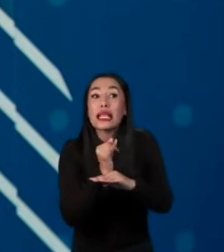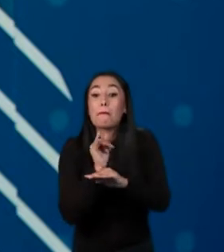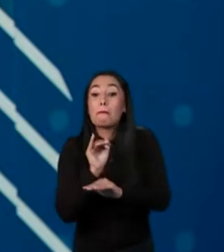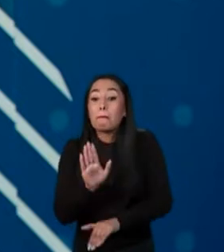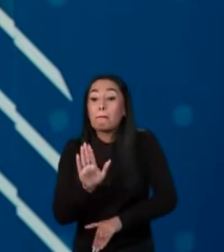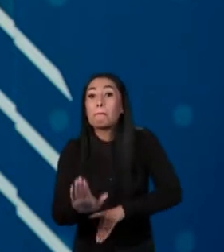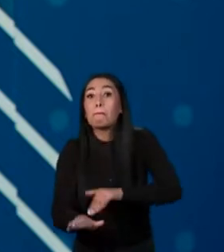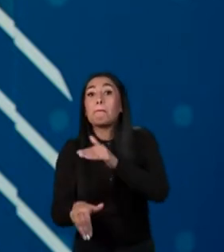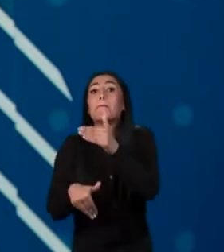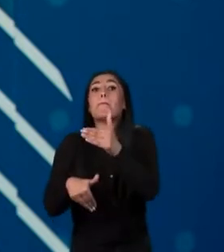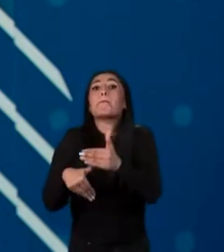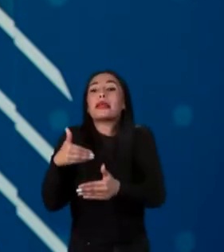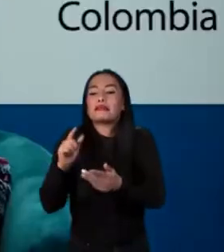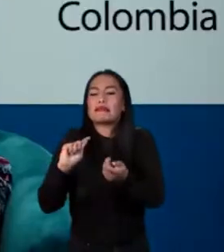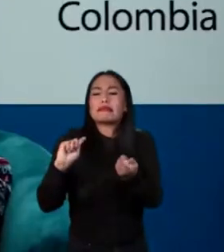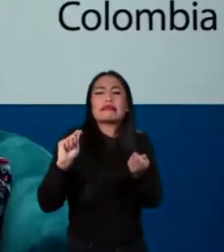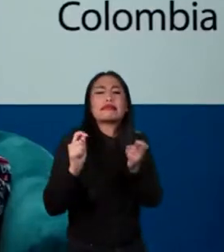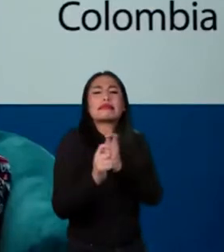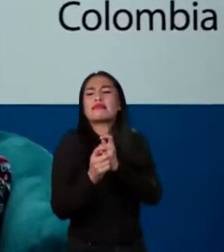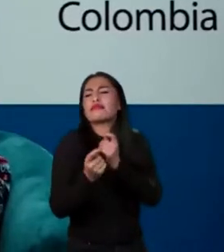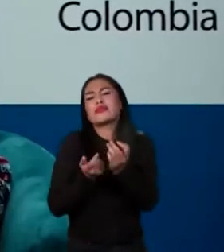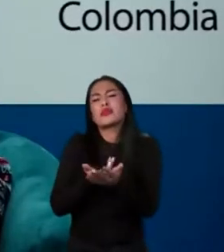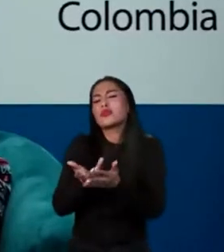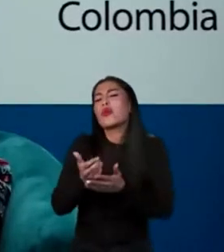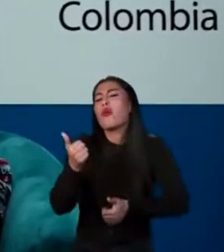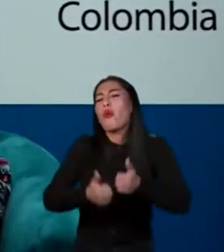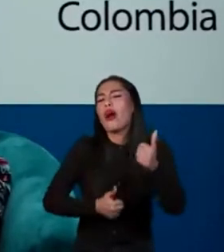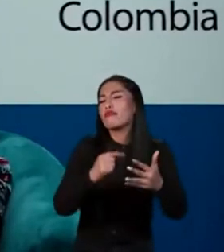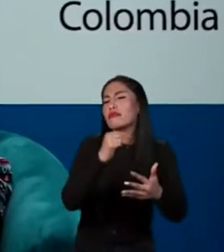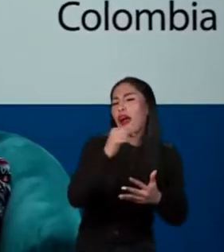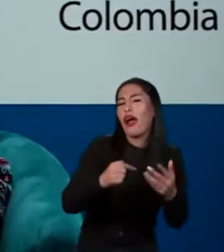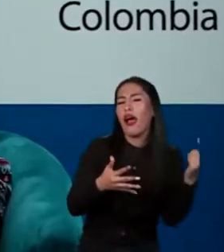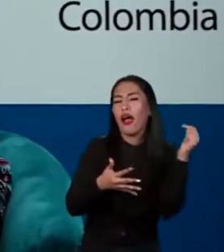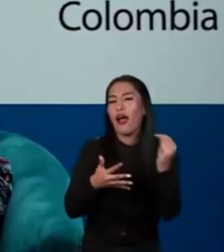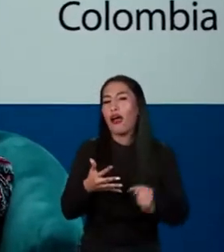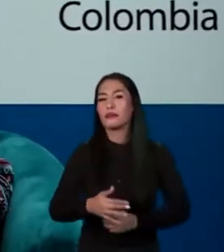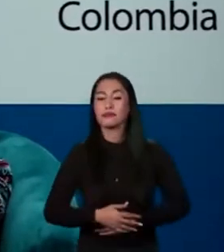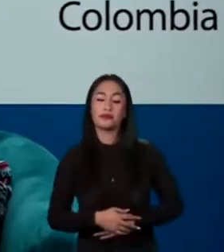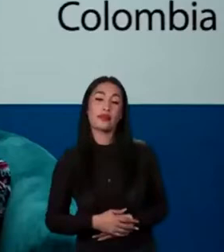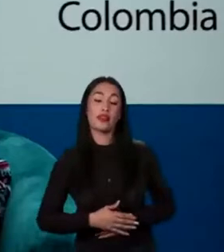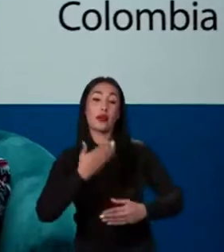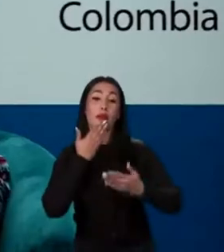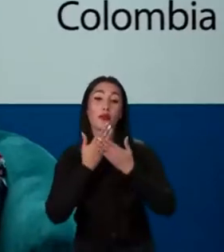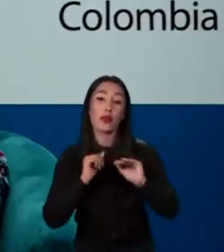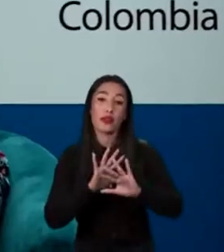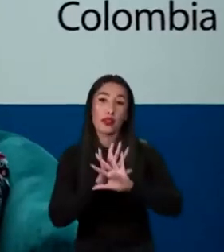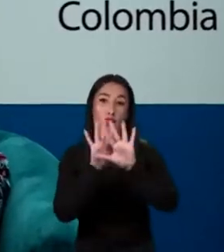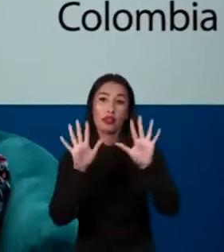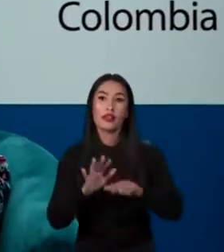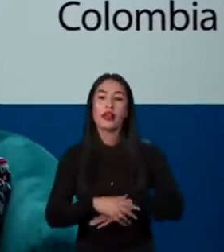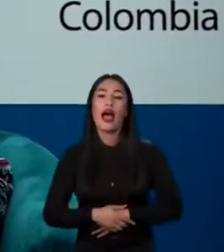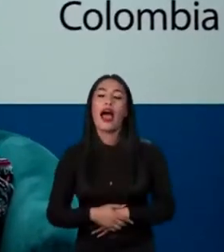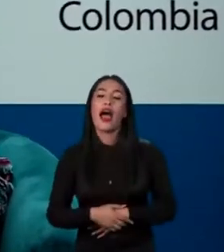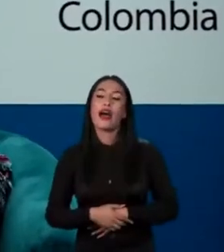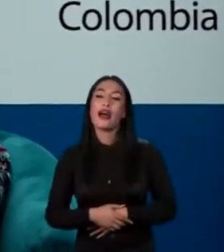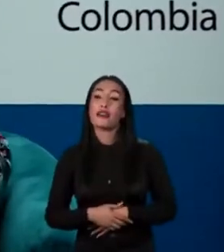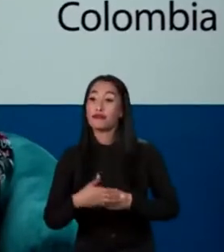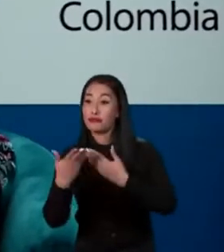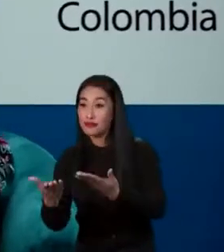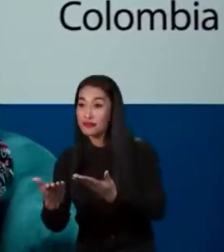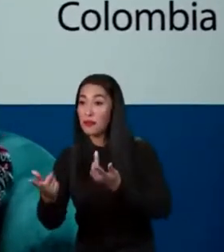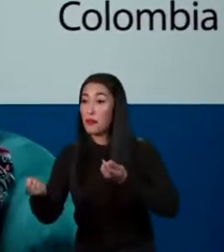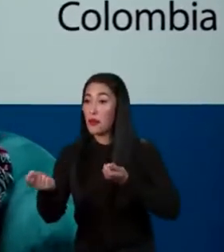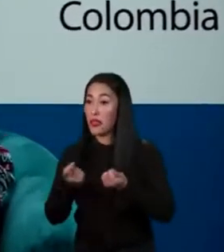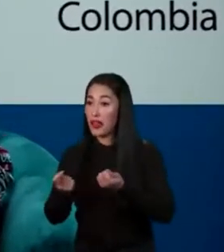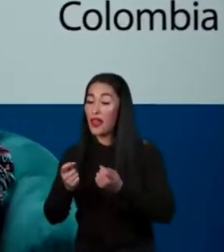superior buenos días señor viceministro honorables panelistas muy buenos días